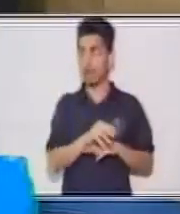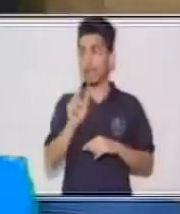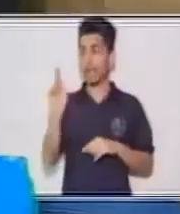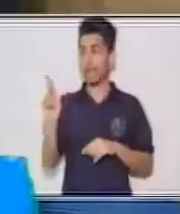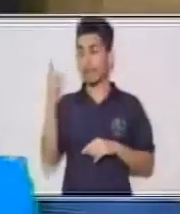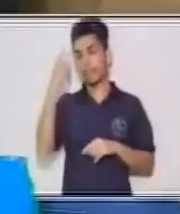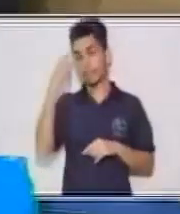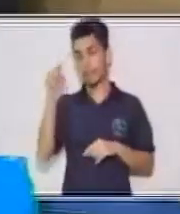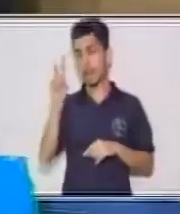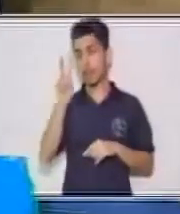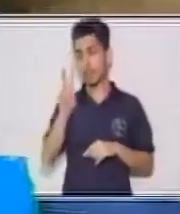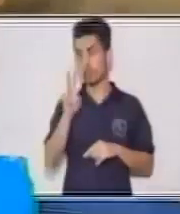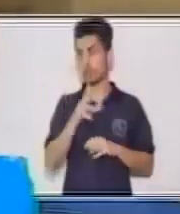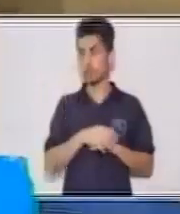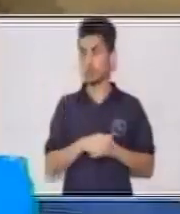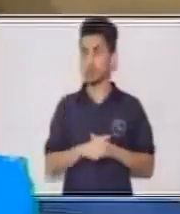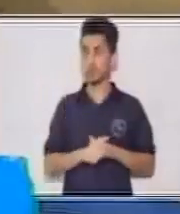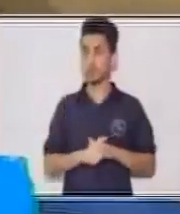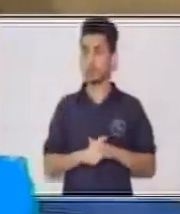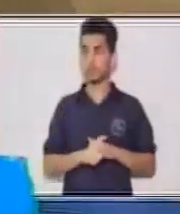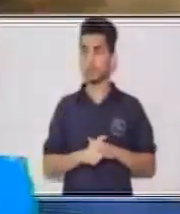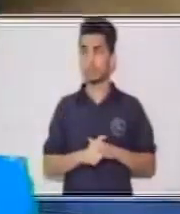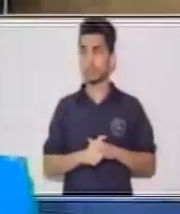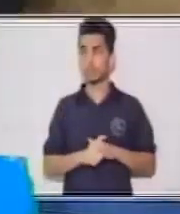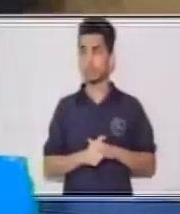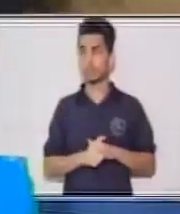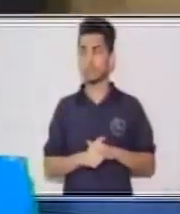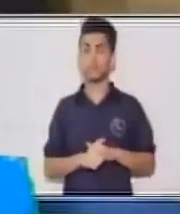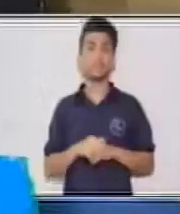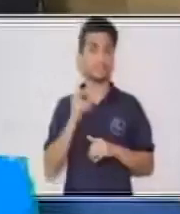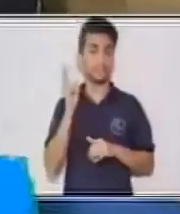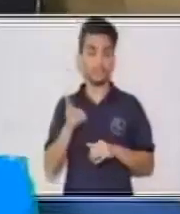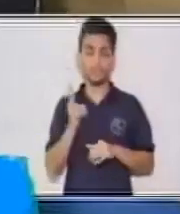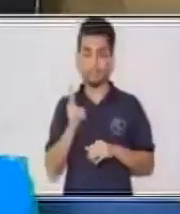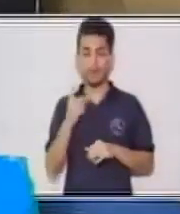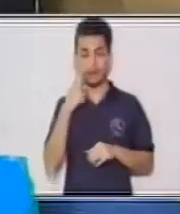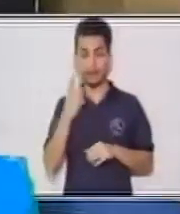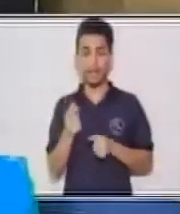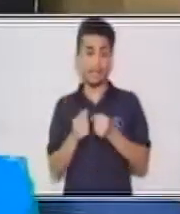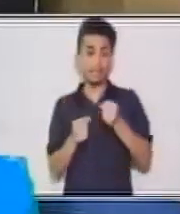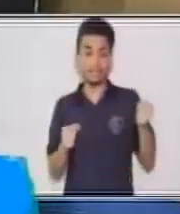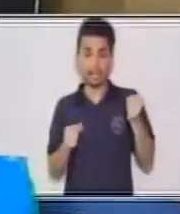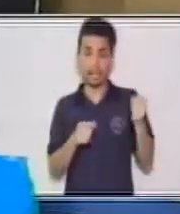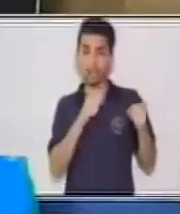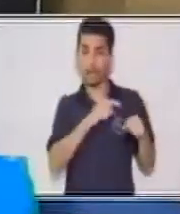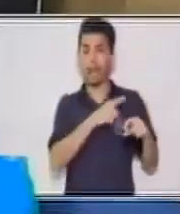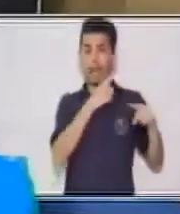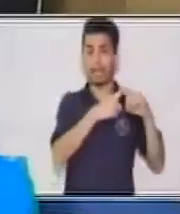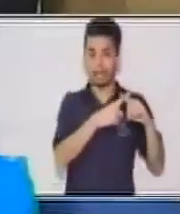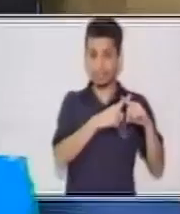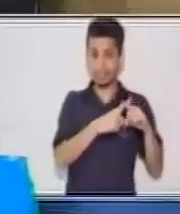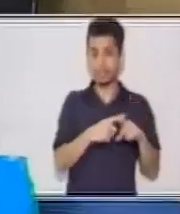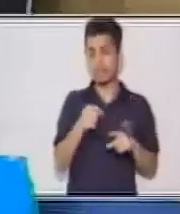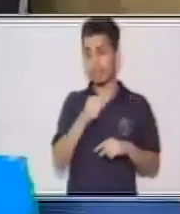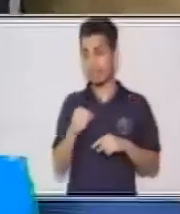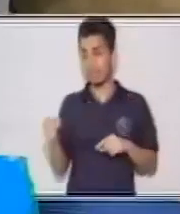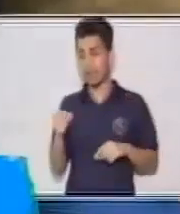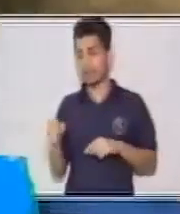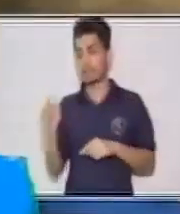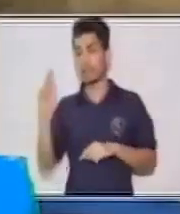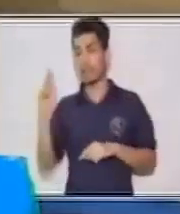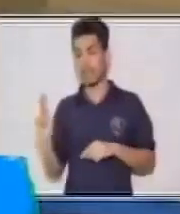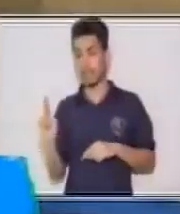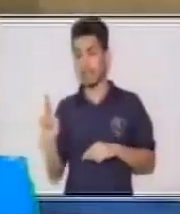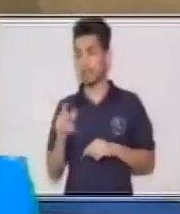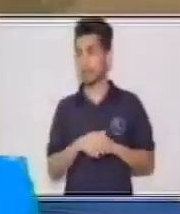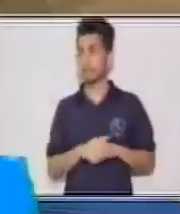Y está en 2. Entonces, les repito, los que aparecen del lado izquierdo son X y los que aparecen del